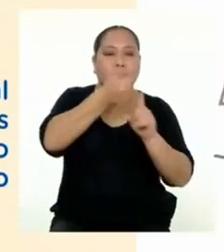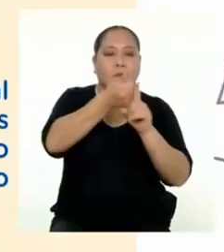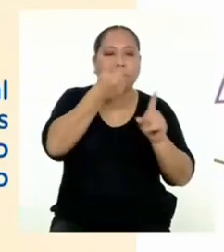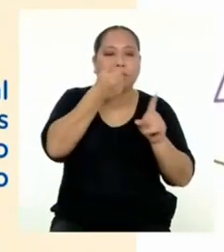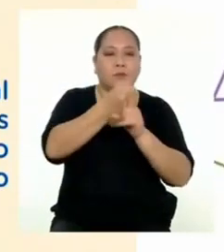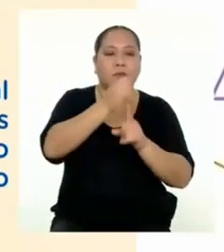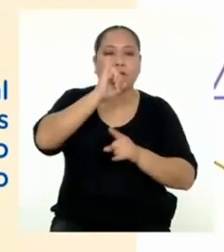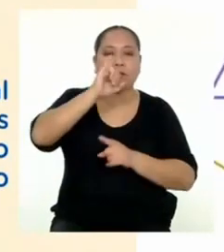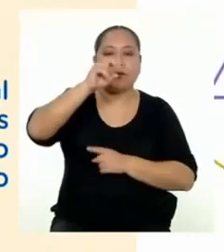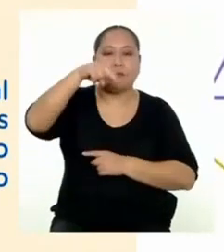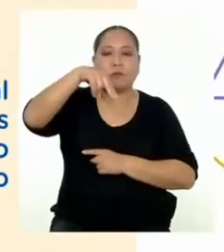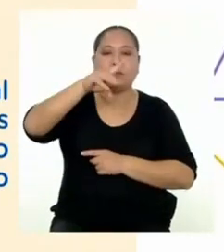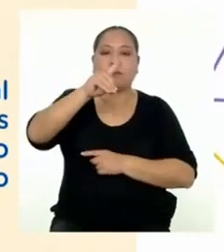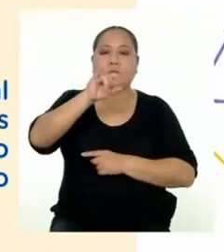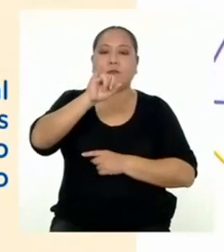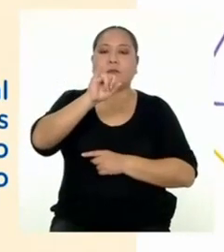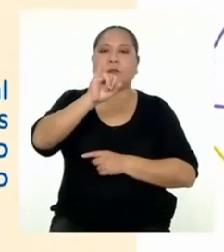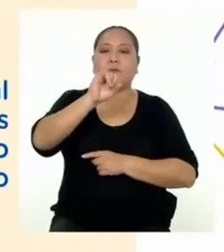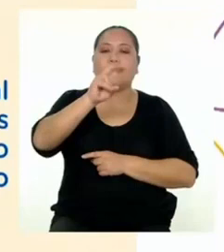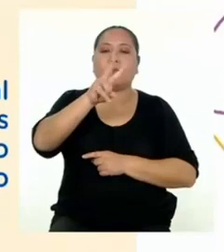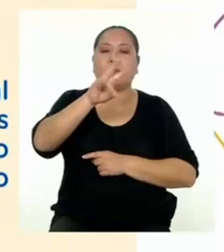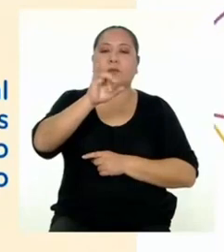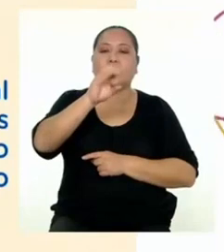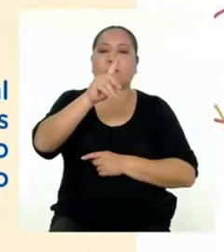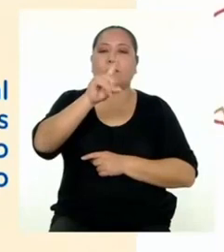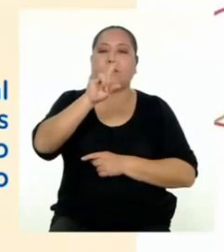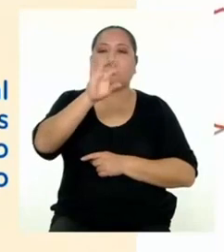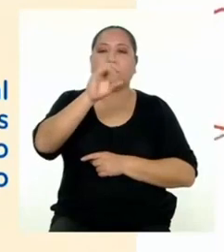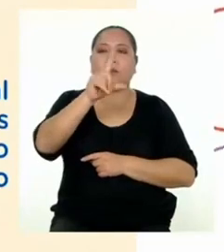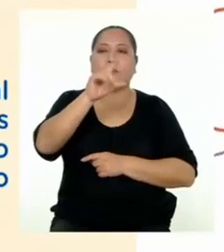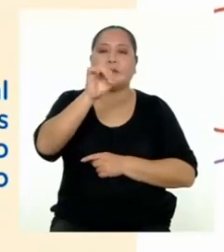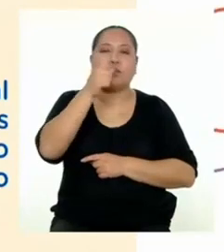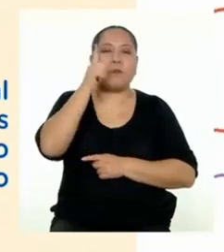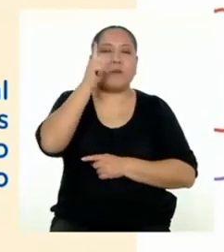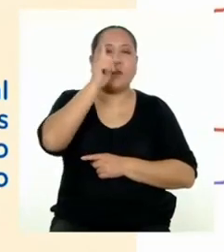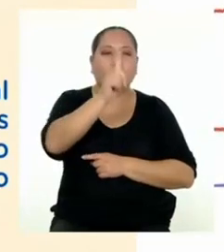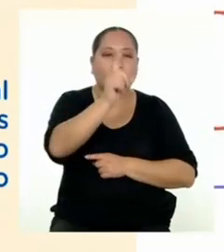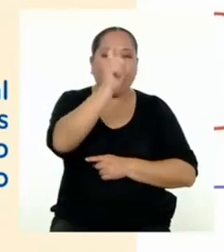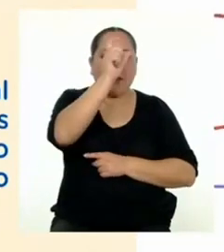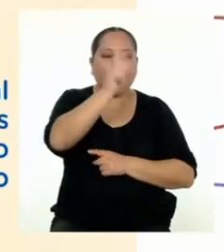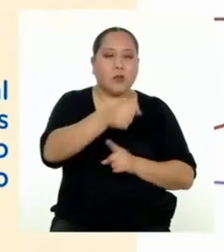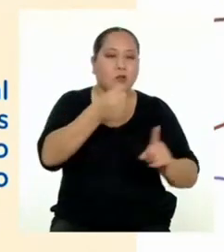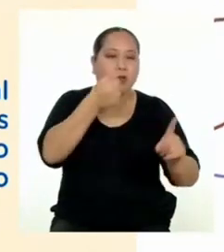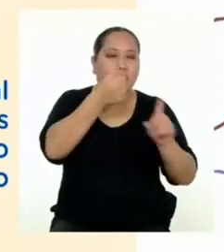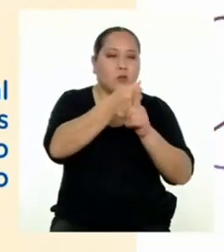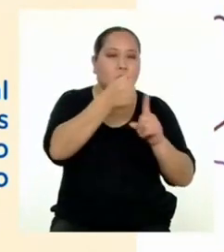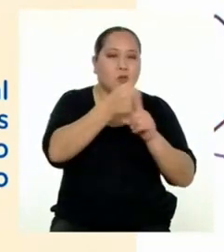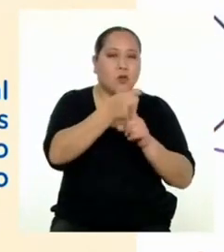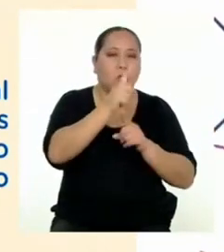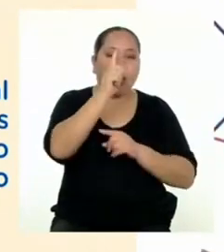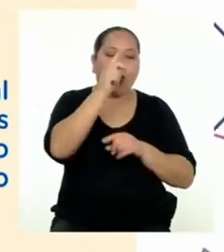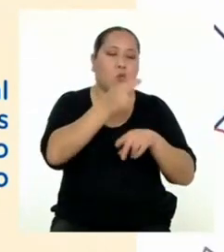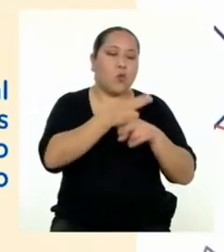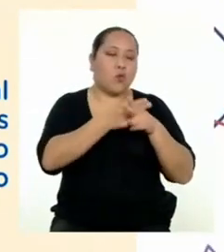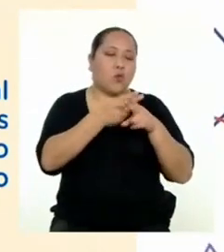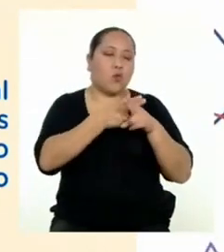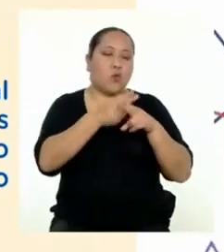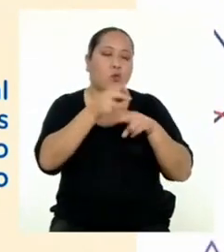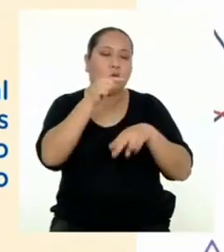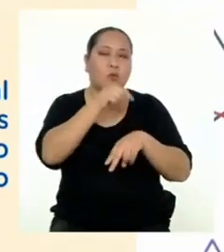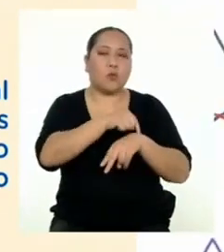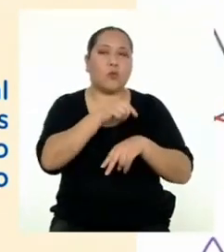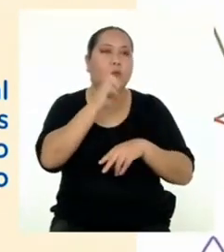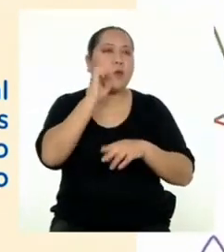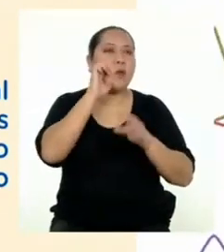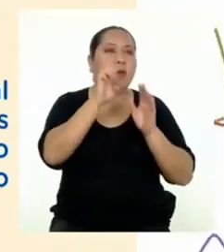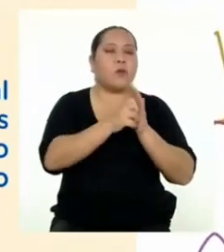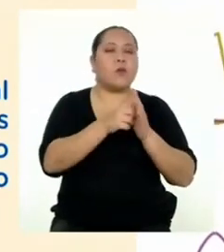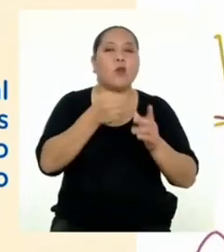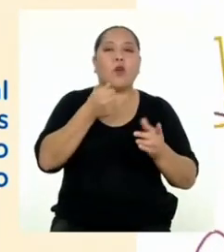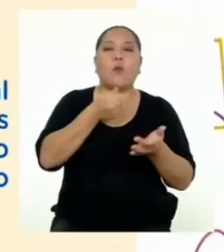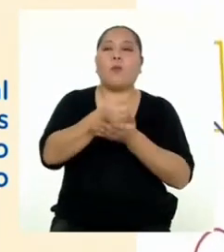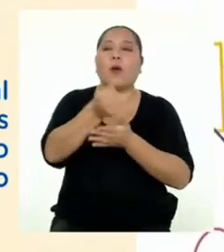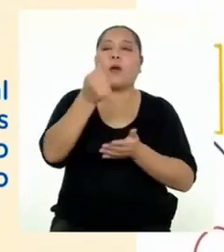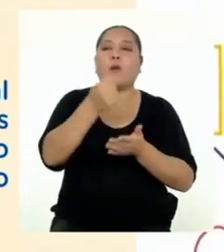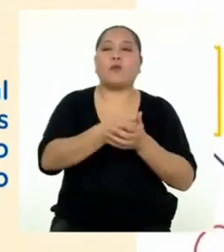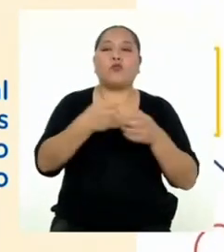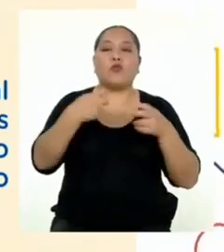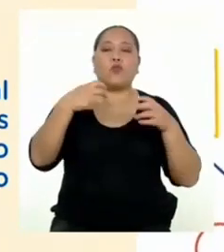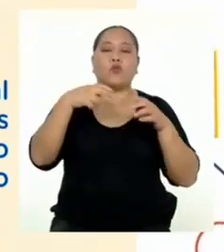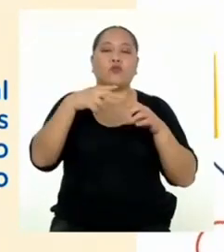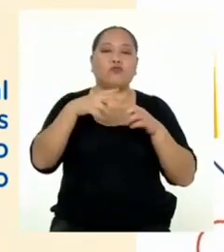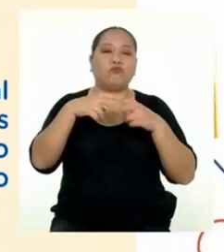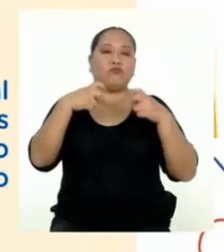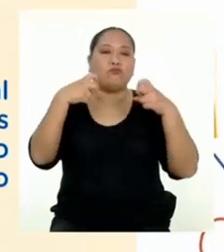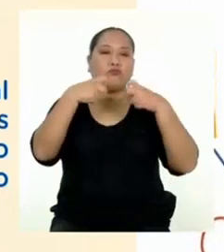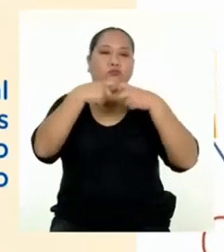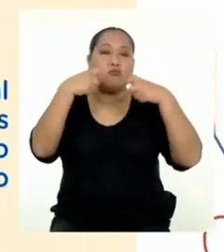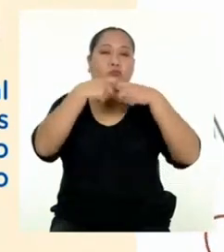individuales son los que brindan a una persona de forma individual por un tiempo determinado. Por ejemplo, si contratamos un electricista para que haga